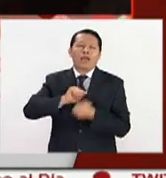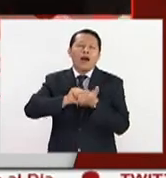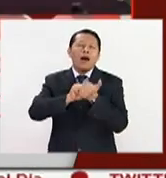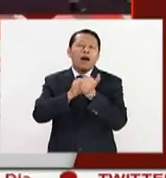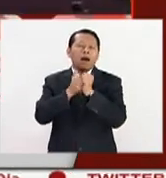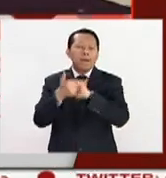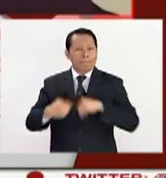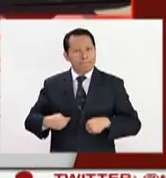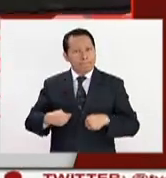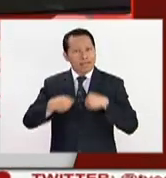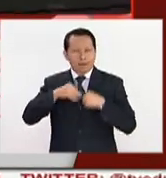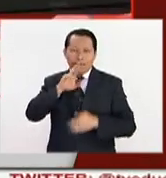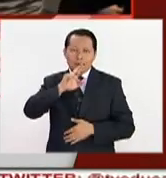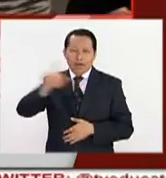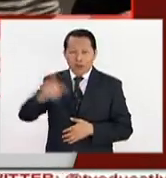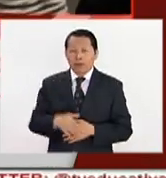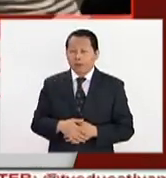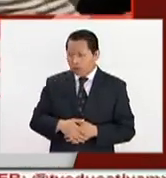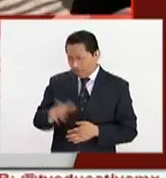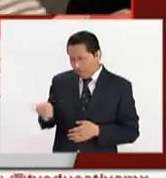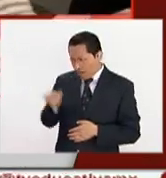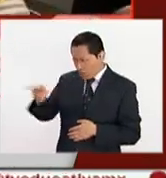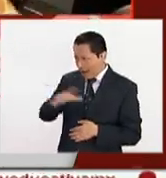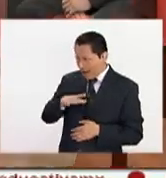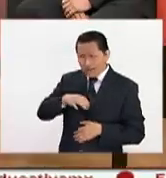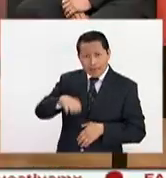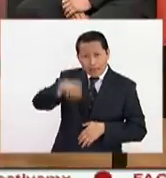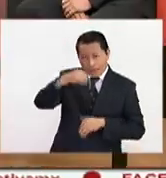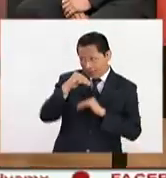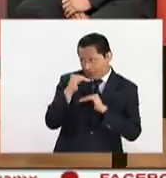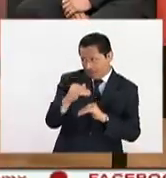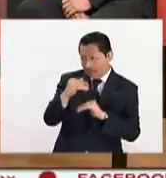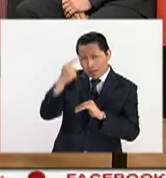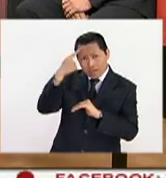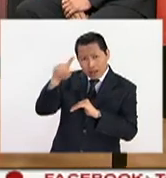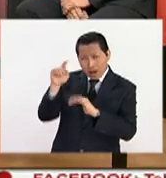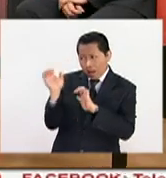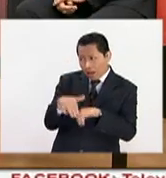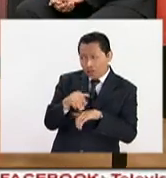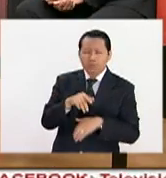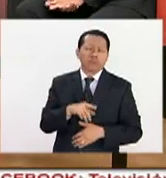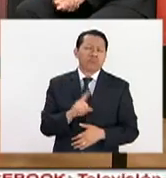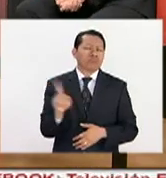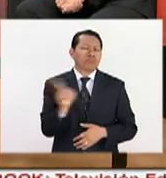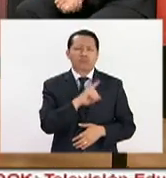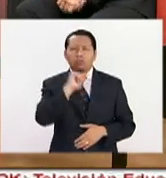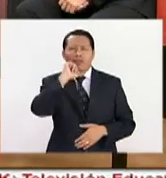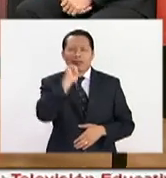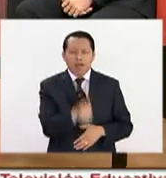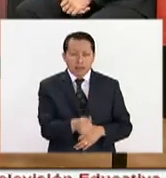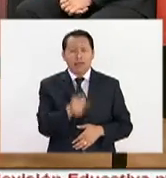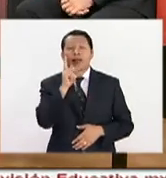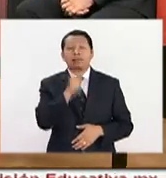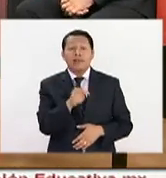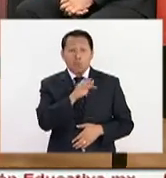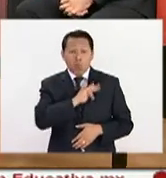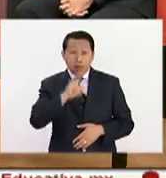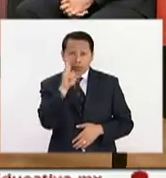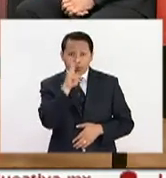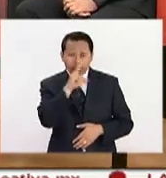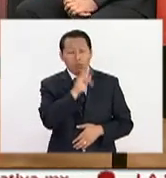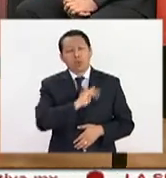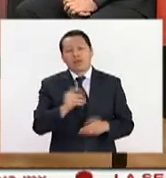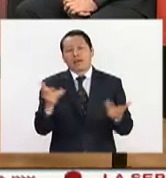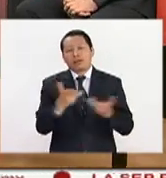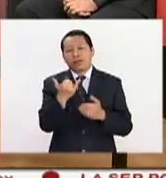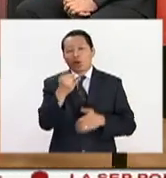un después. ¿No hay edades límites para introducirte en este mundo del yoga? No hay. Mientras estés respirando, puedes practicar